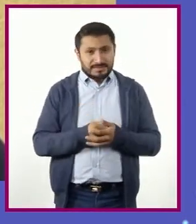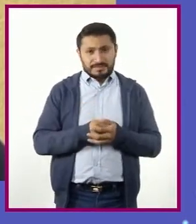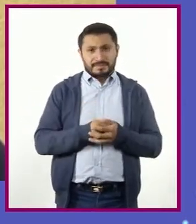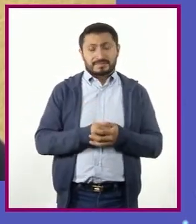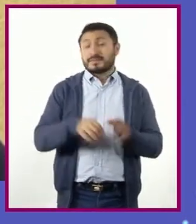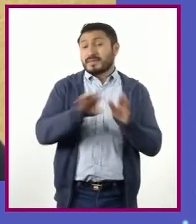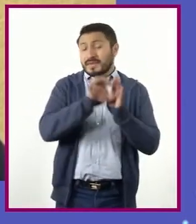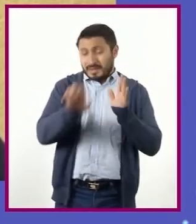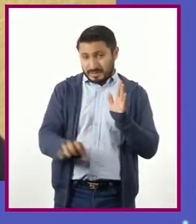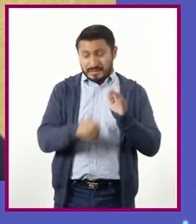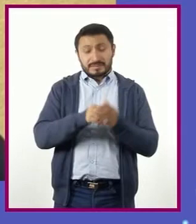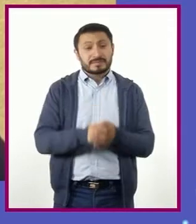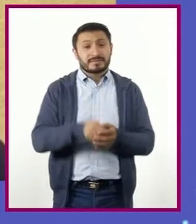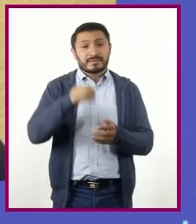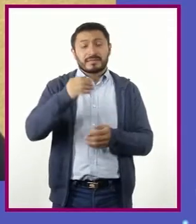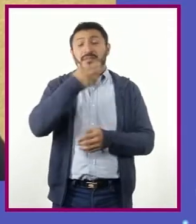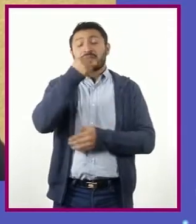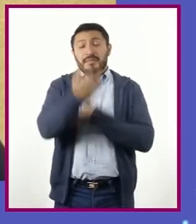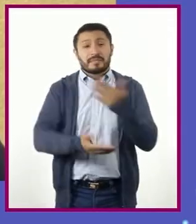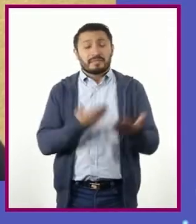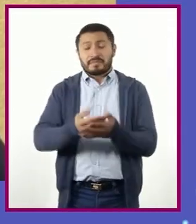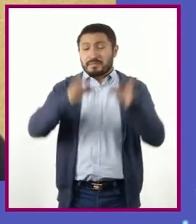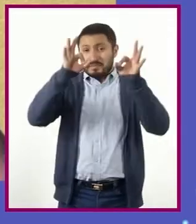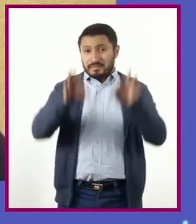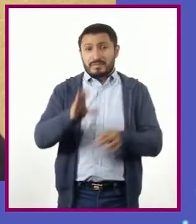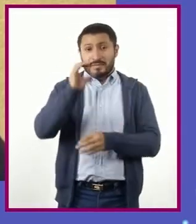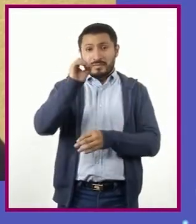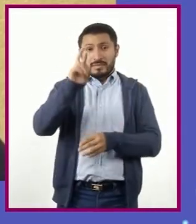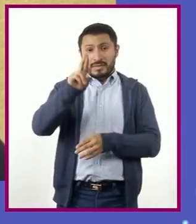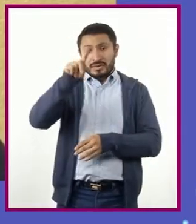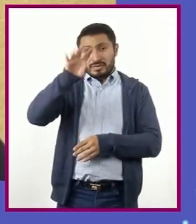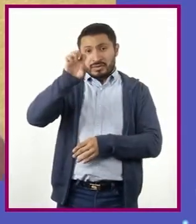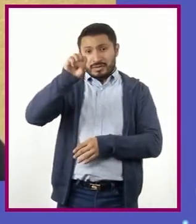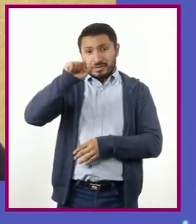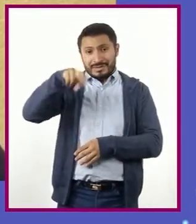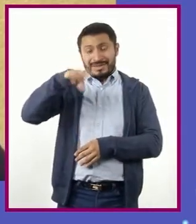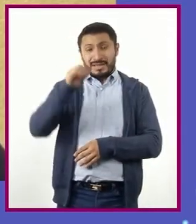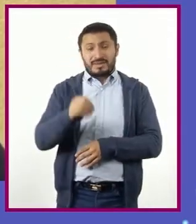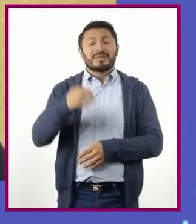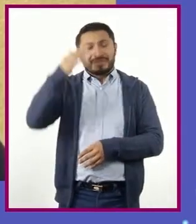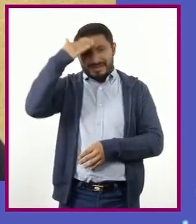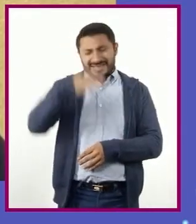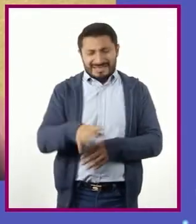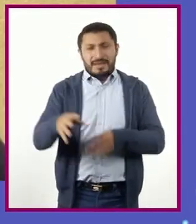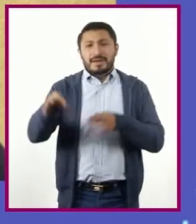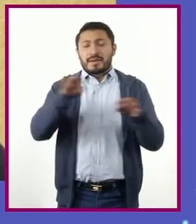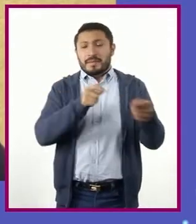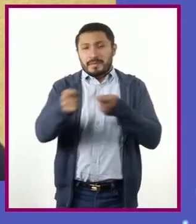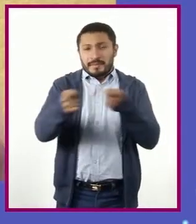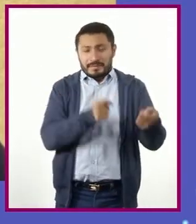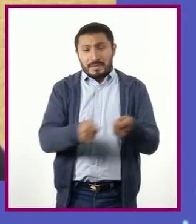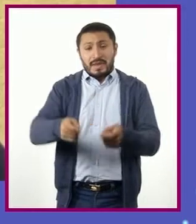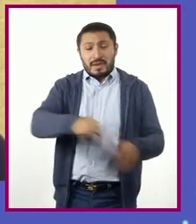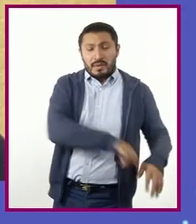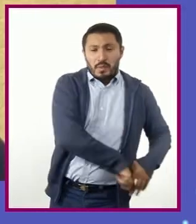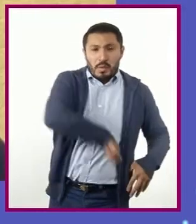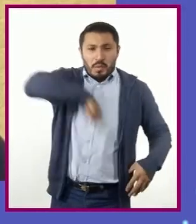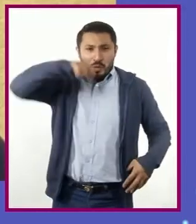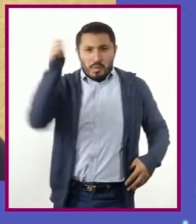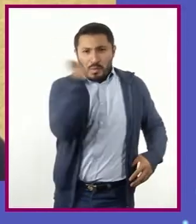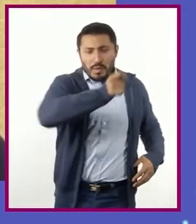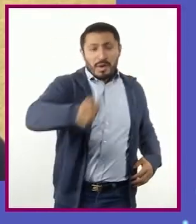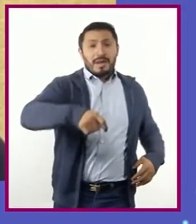Por ejemplo, el caballero ideal es el cortesano, quien sabe manejar alternativamente la espada y la